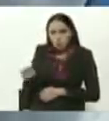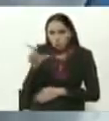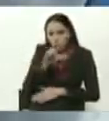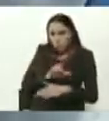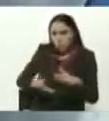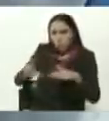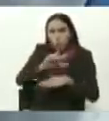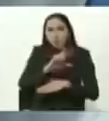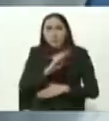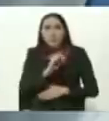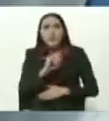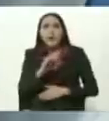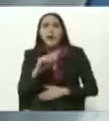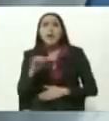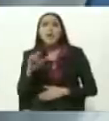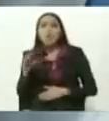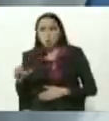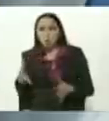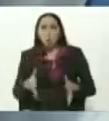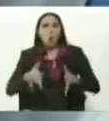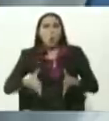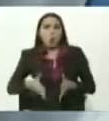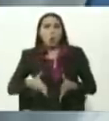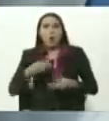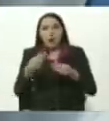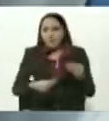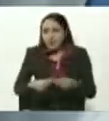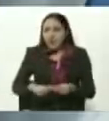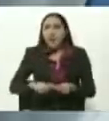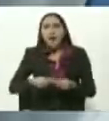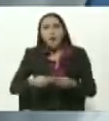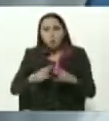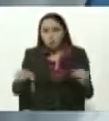para lograr esta